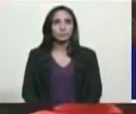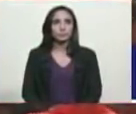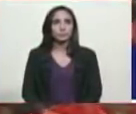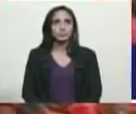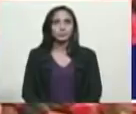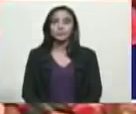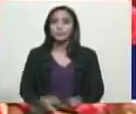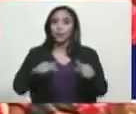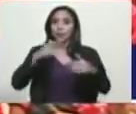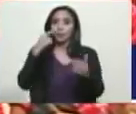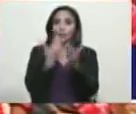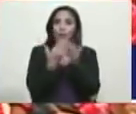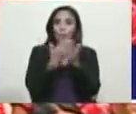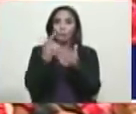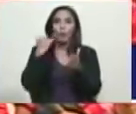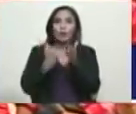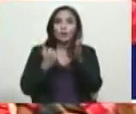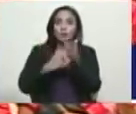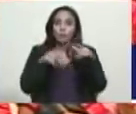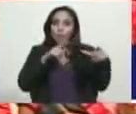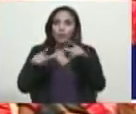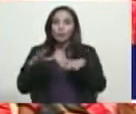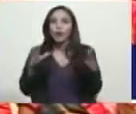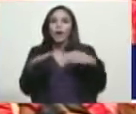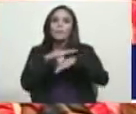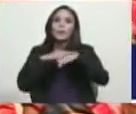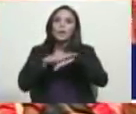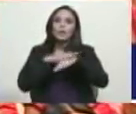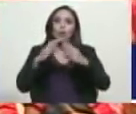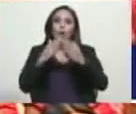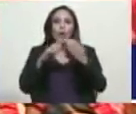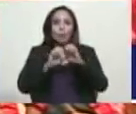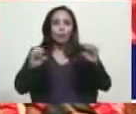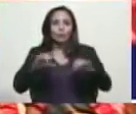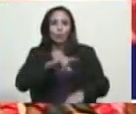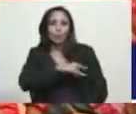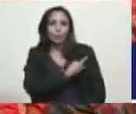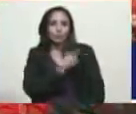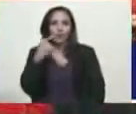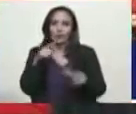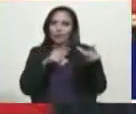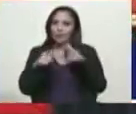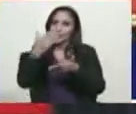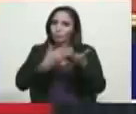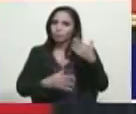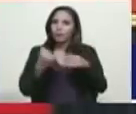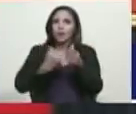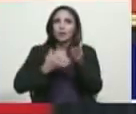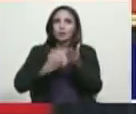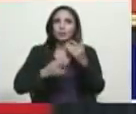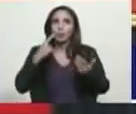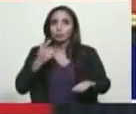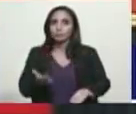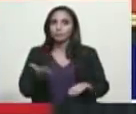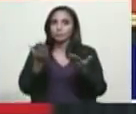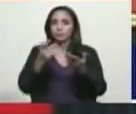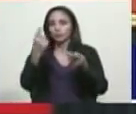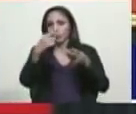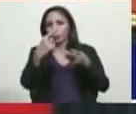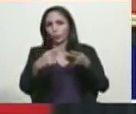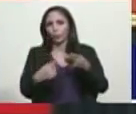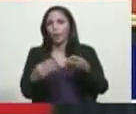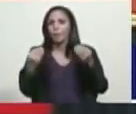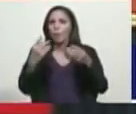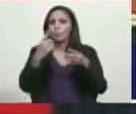Aquí están los cupos, mire, este me lo mandó el ministro de Educación Universitaria. Aquí están los cupos, entre otros.